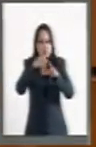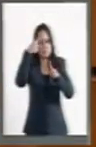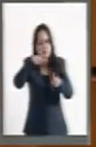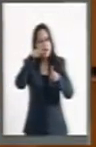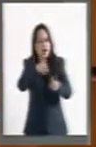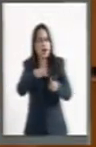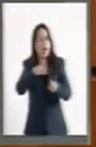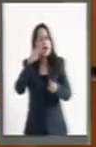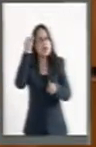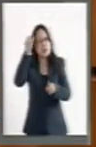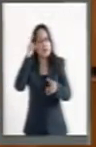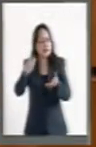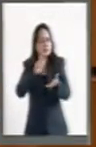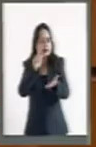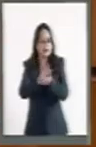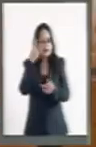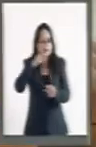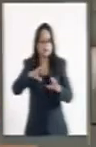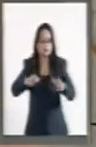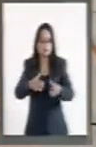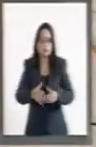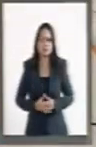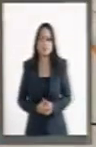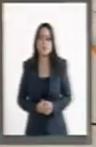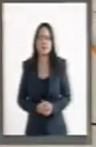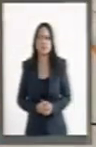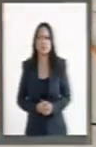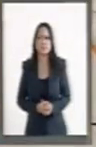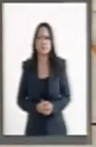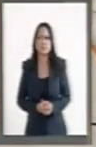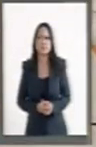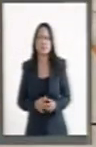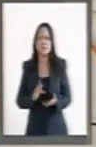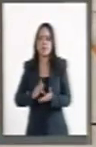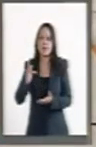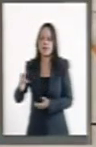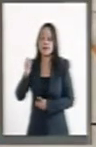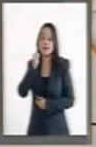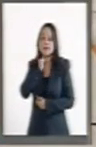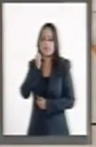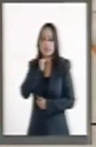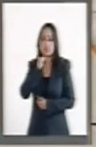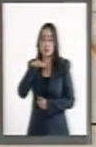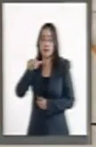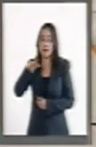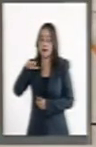de políticas públicas. Muchas gracias. Gracias, senador Mario Delgado.